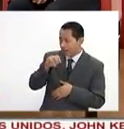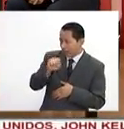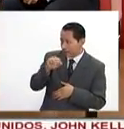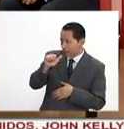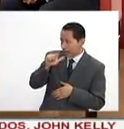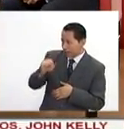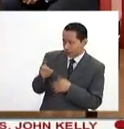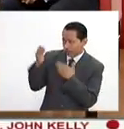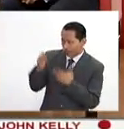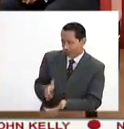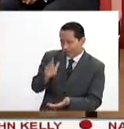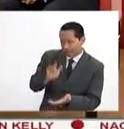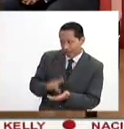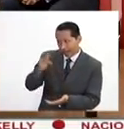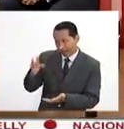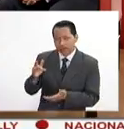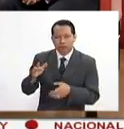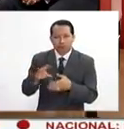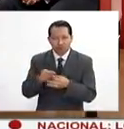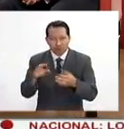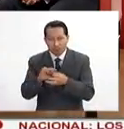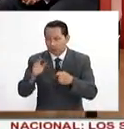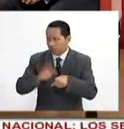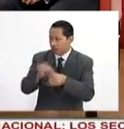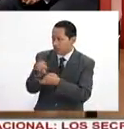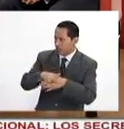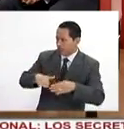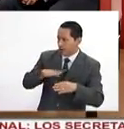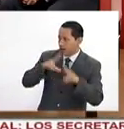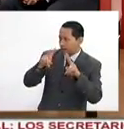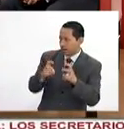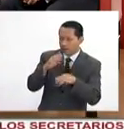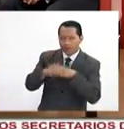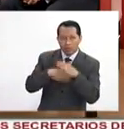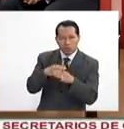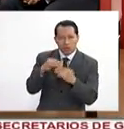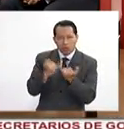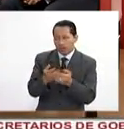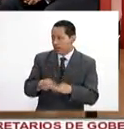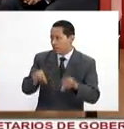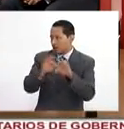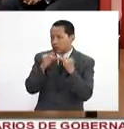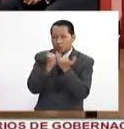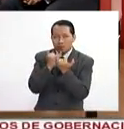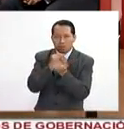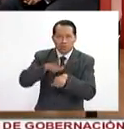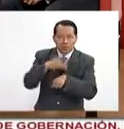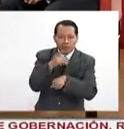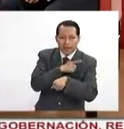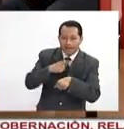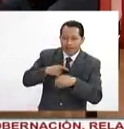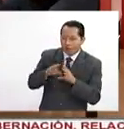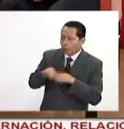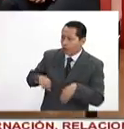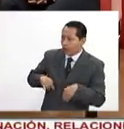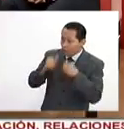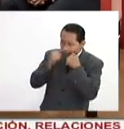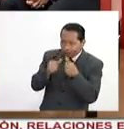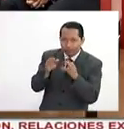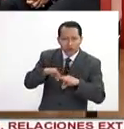por estar aquí con nosotros, darnos luz sobre estos temas globales e importantes o que nos debemos de interesar y